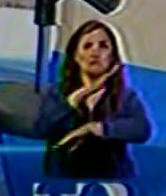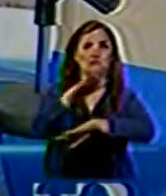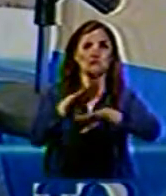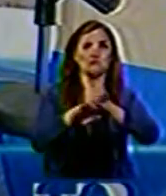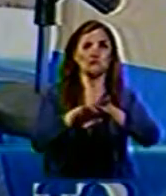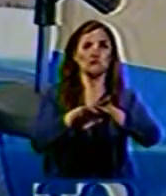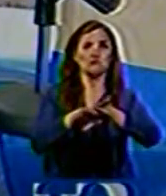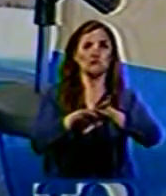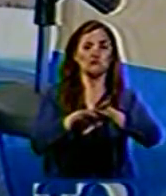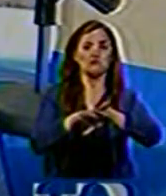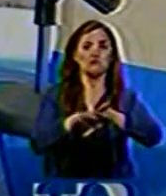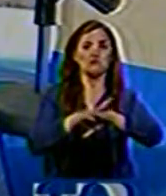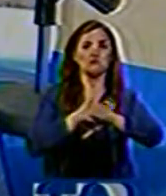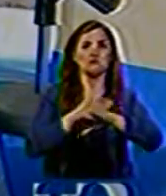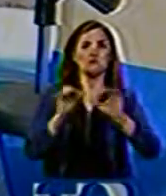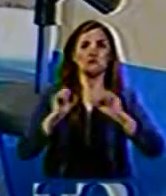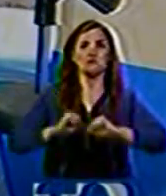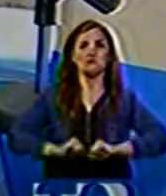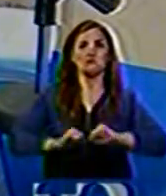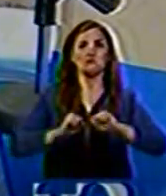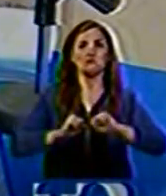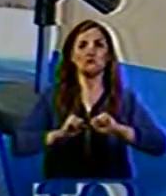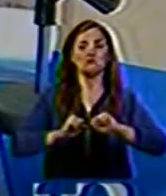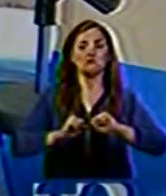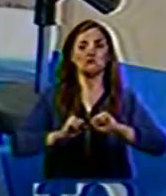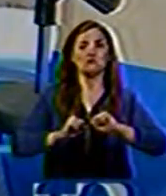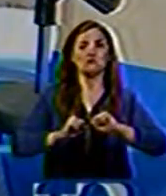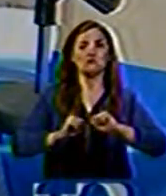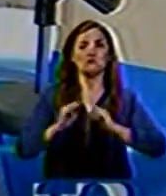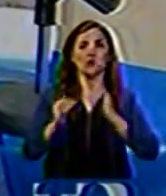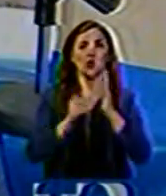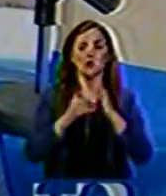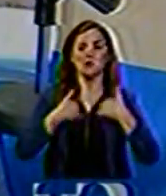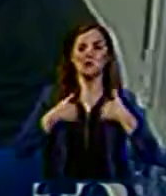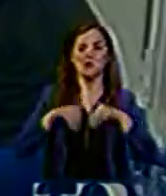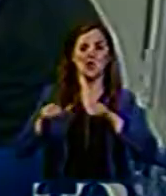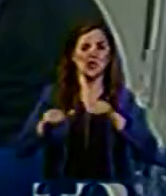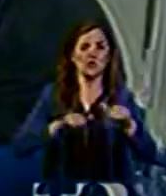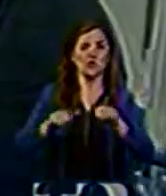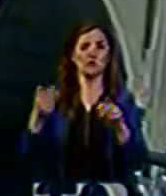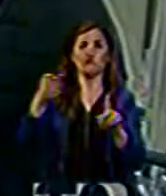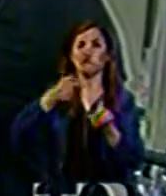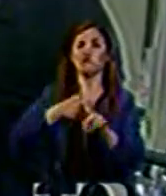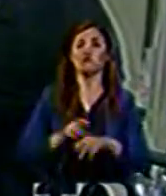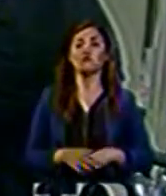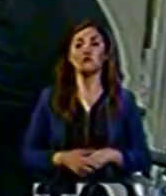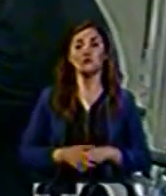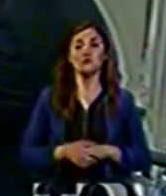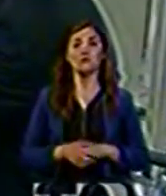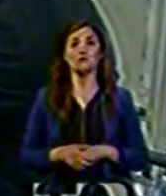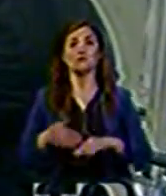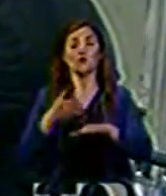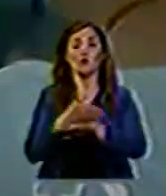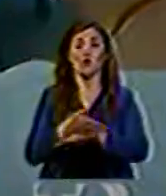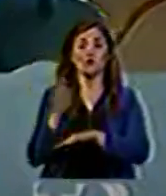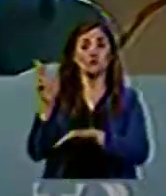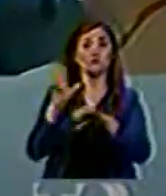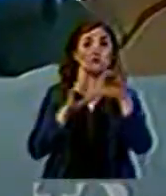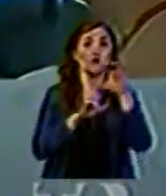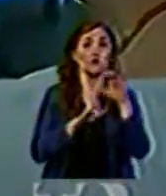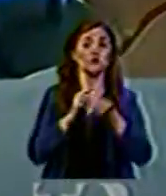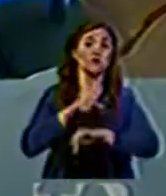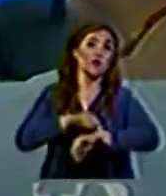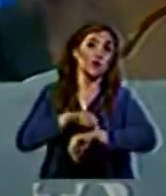de actuaciones que puedan atribuirse a mi gestión directa. Luego de esta diligencia, el Consejo de Participación